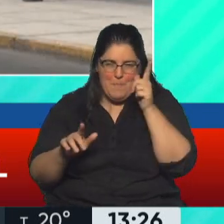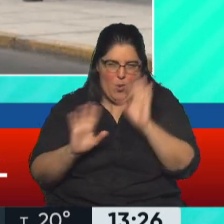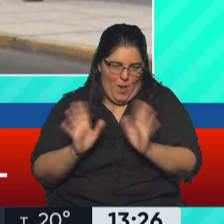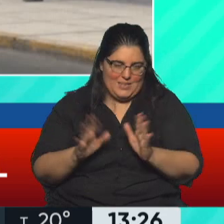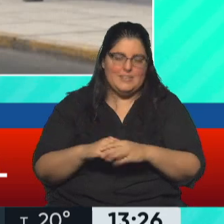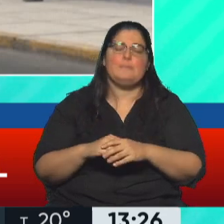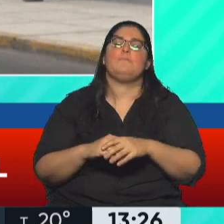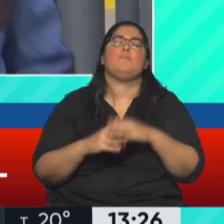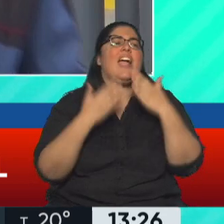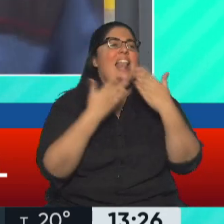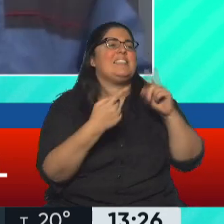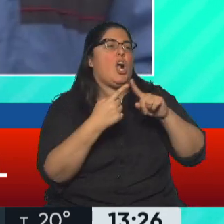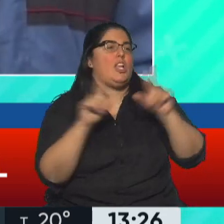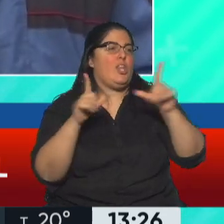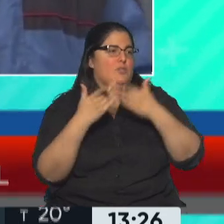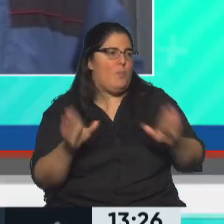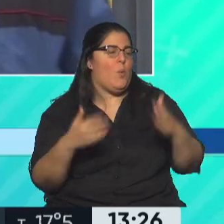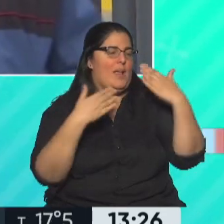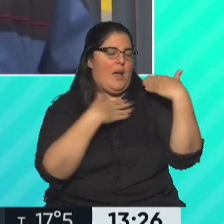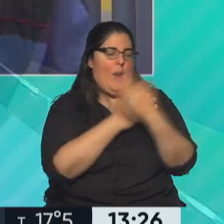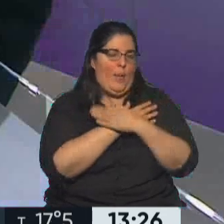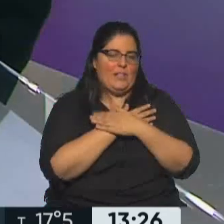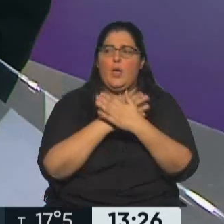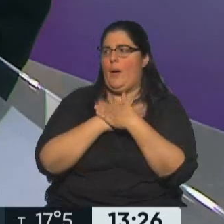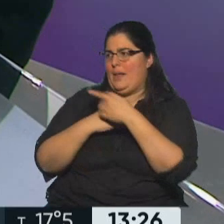te agradecemos mucho este contacto con la televisión pública. Te mandamos un abrazo. Un gran abrazo, que estén muy bien.